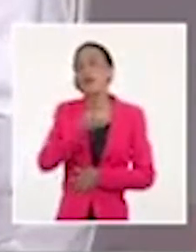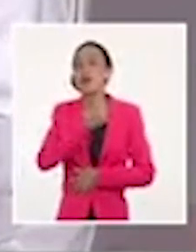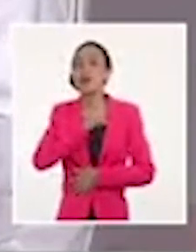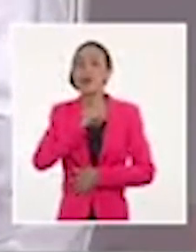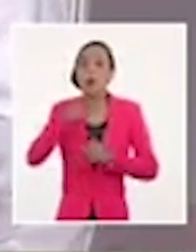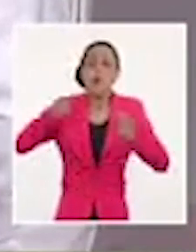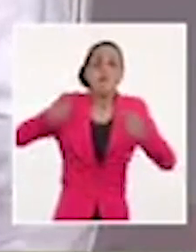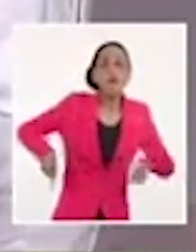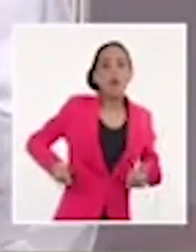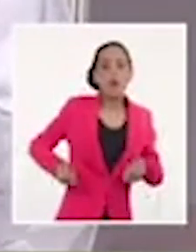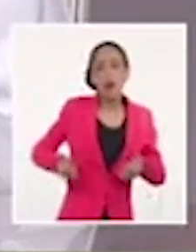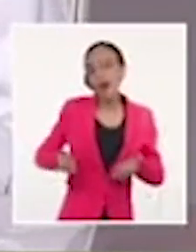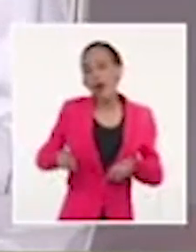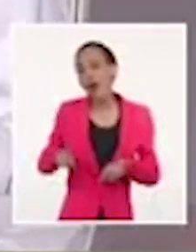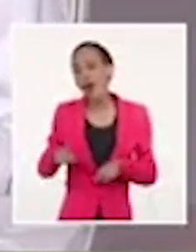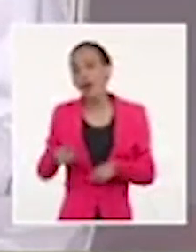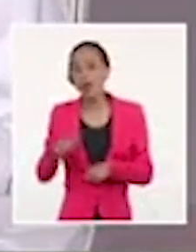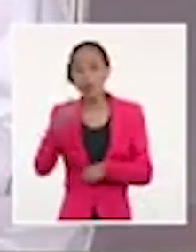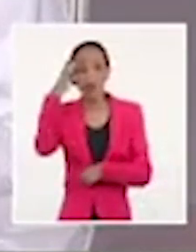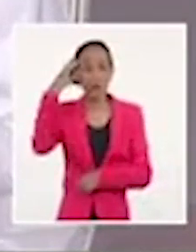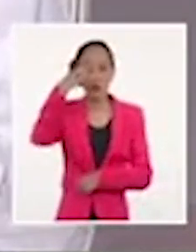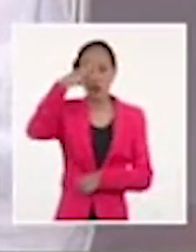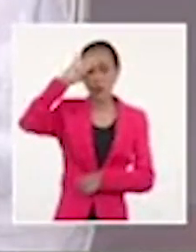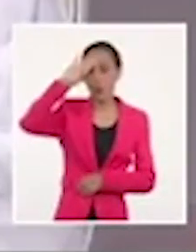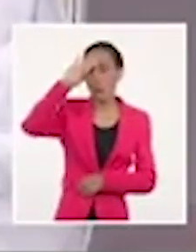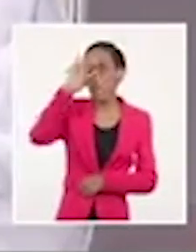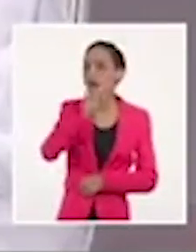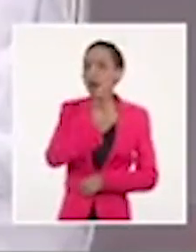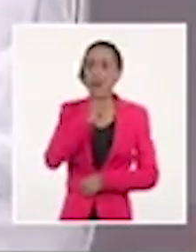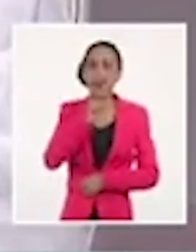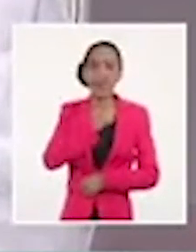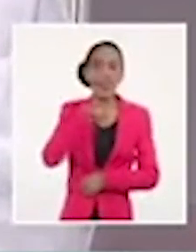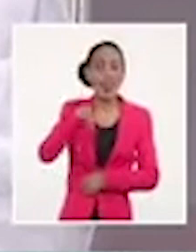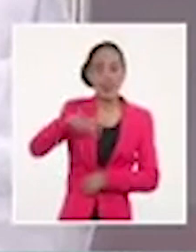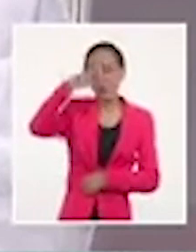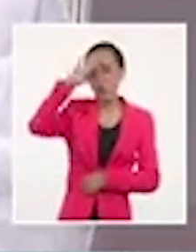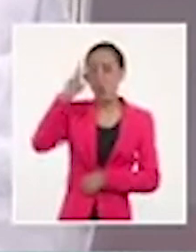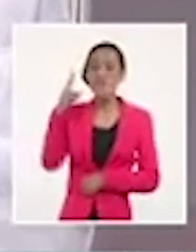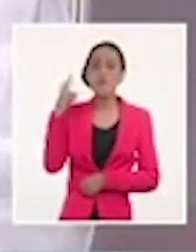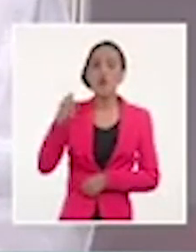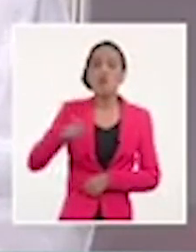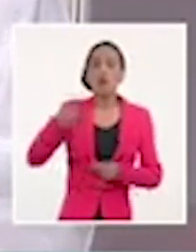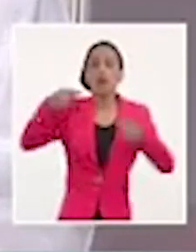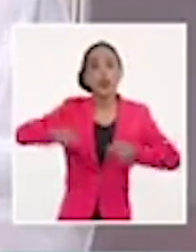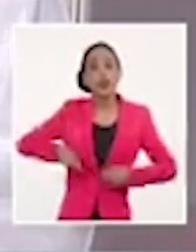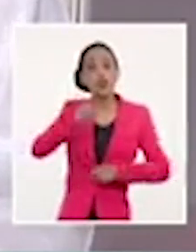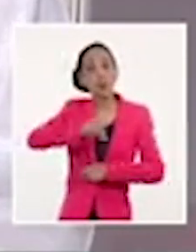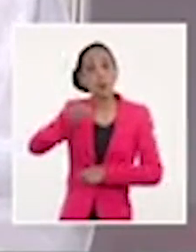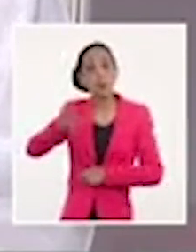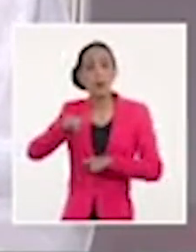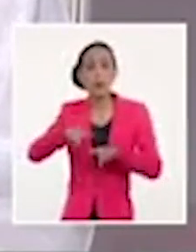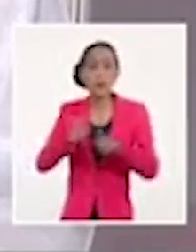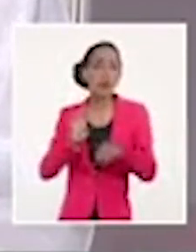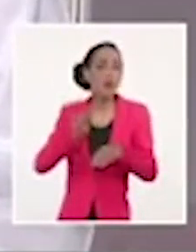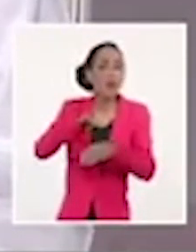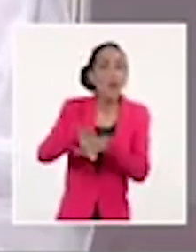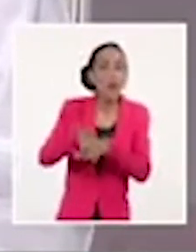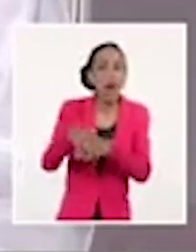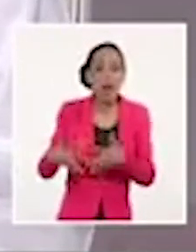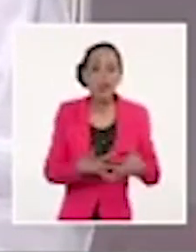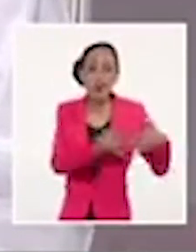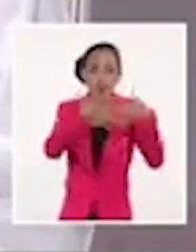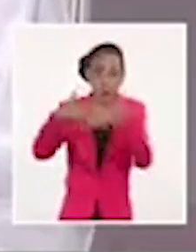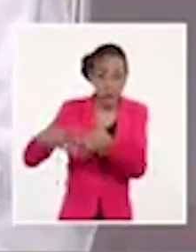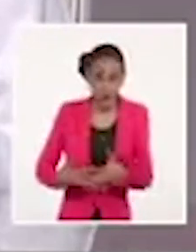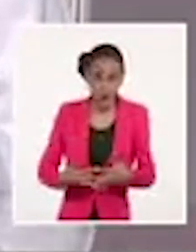huyen de la represión huyen de la violación de los derechos humanos y otra serie de pretextos que está que estos